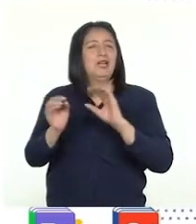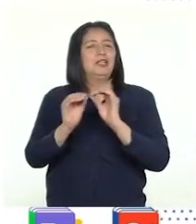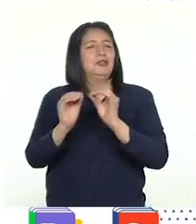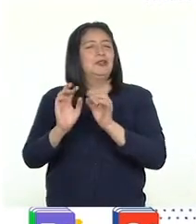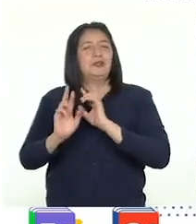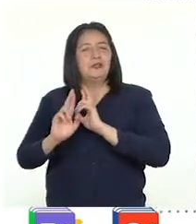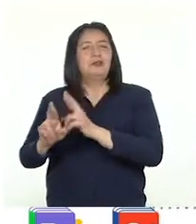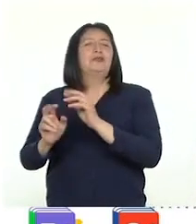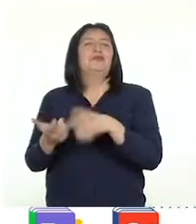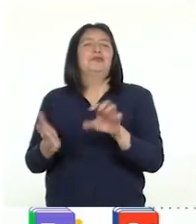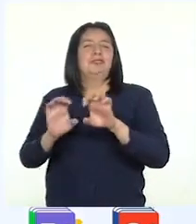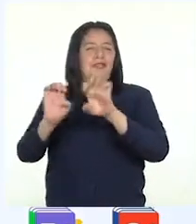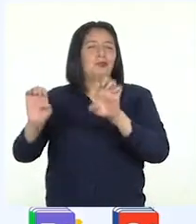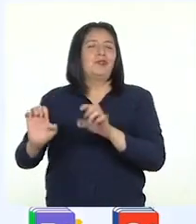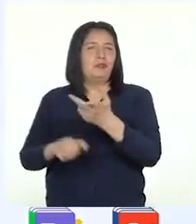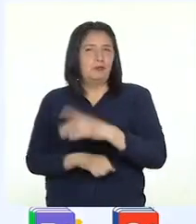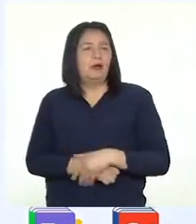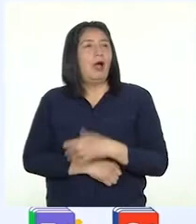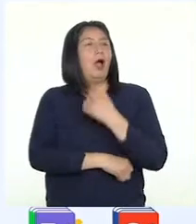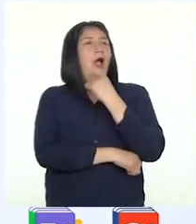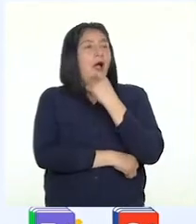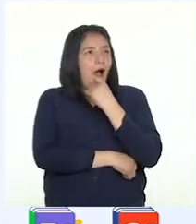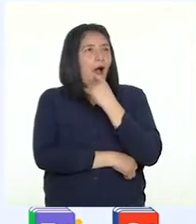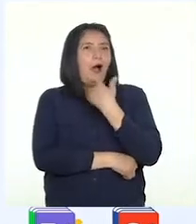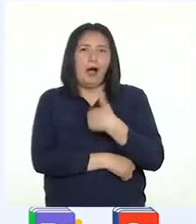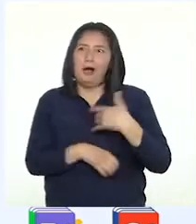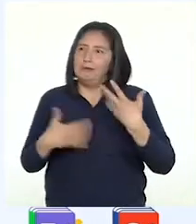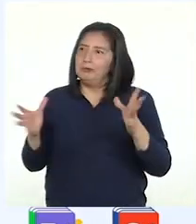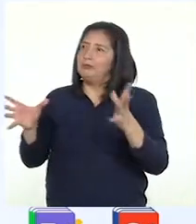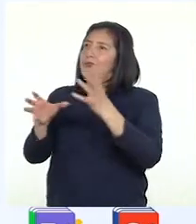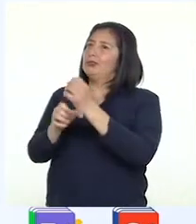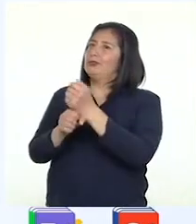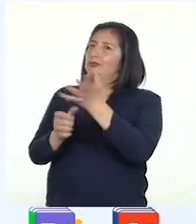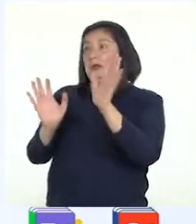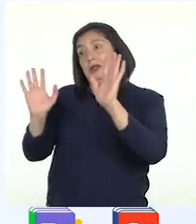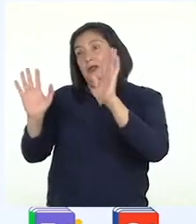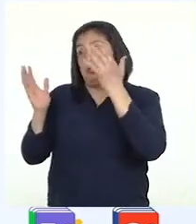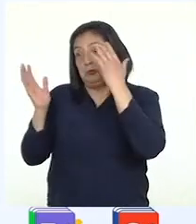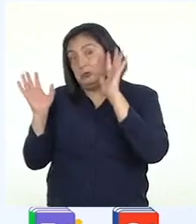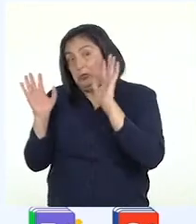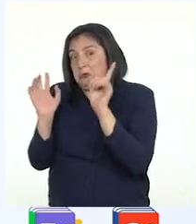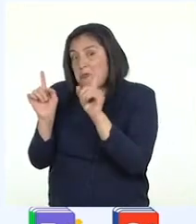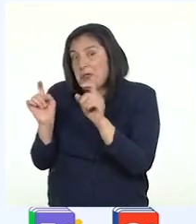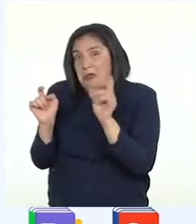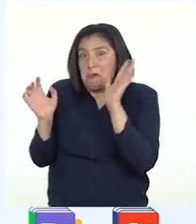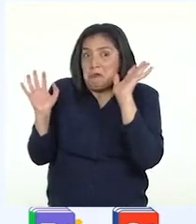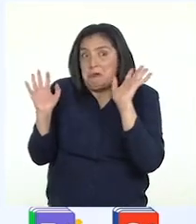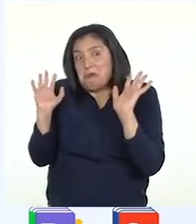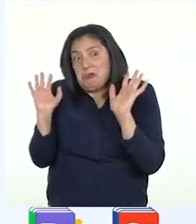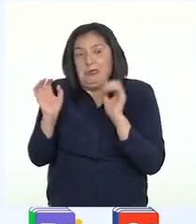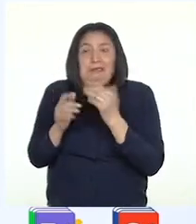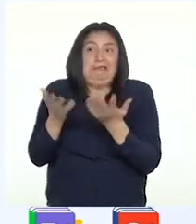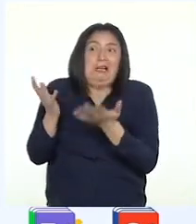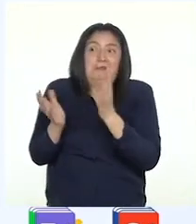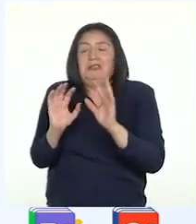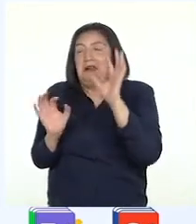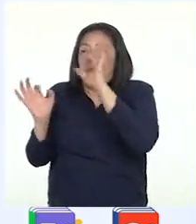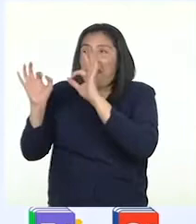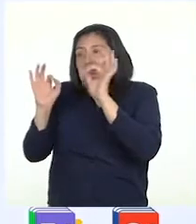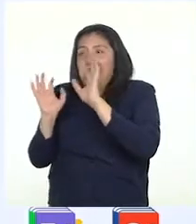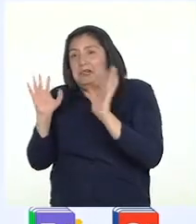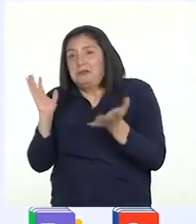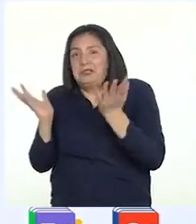resuelto nuestra ecuación. ¿Podríamos resumirlo, profesora? Digo, no, pregunto, digo yo, nada más por si alguien se